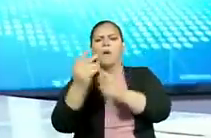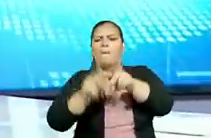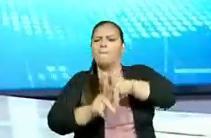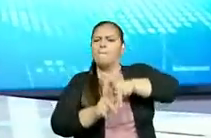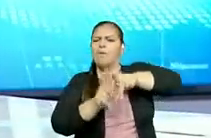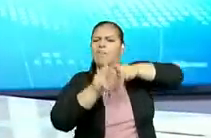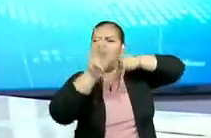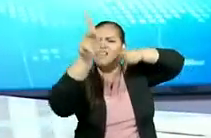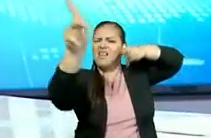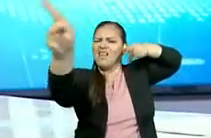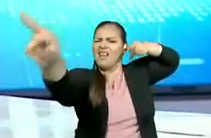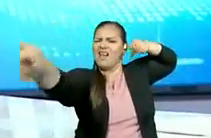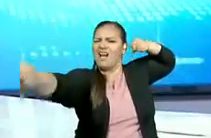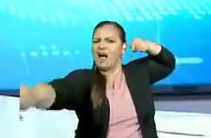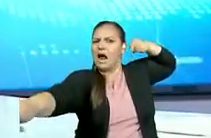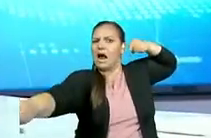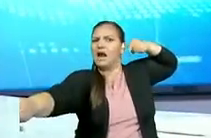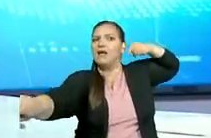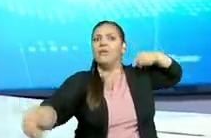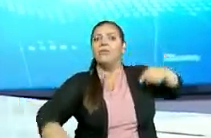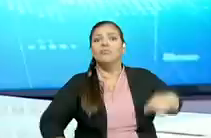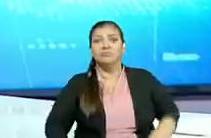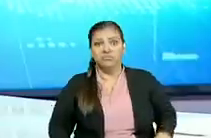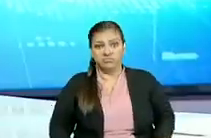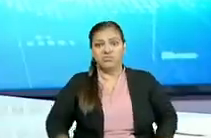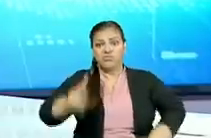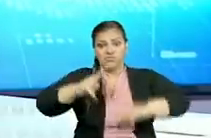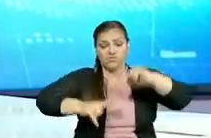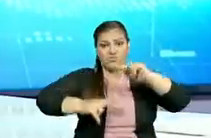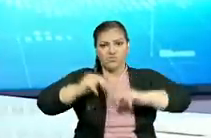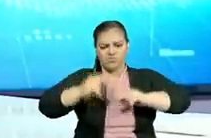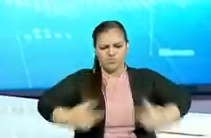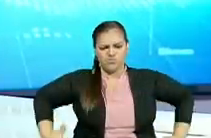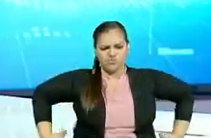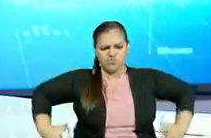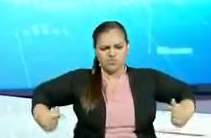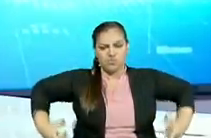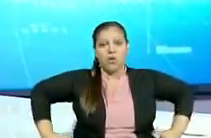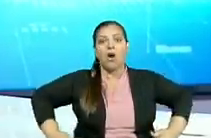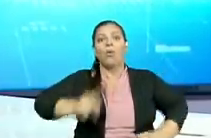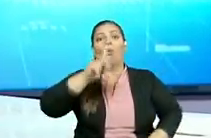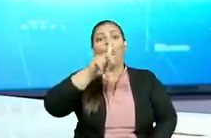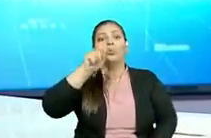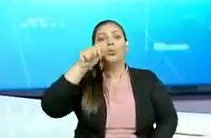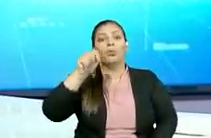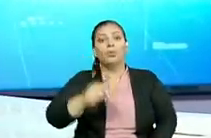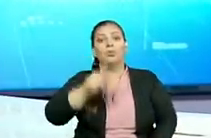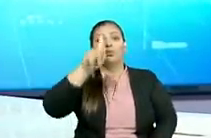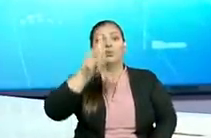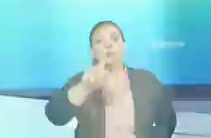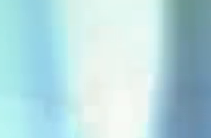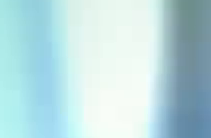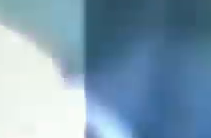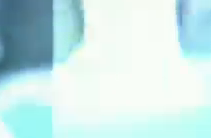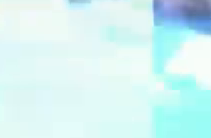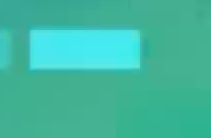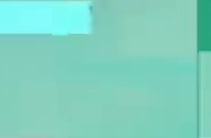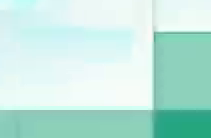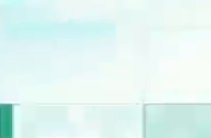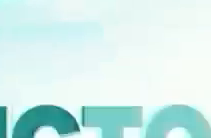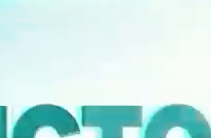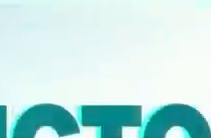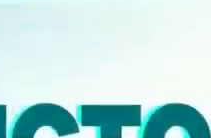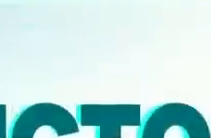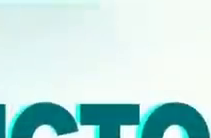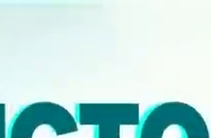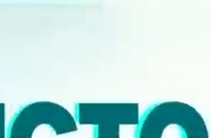Se trata de un megaproyecto de 44.2 kilómetros que tendrá una inversión de 1.141 millones de